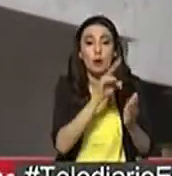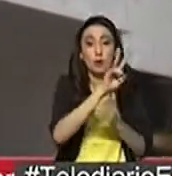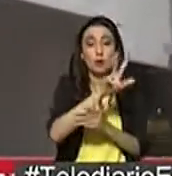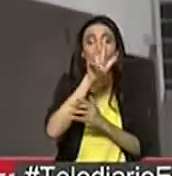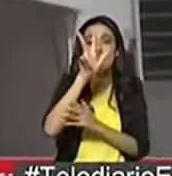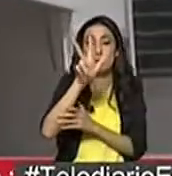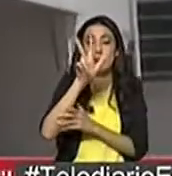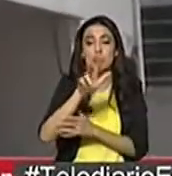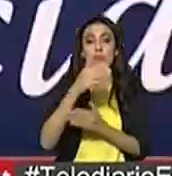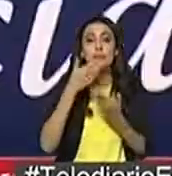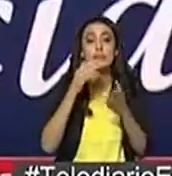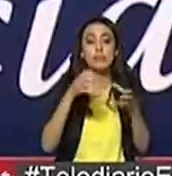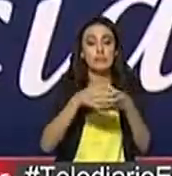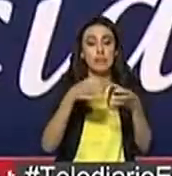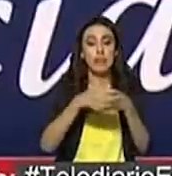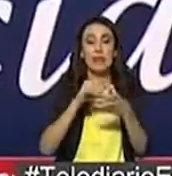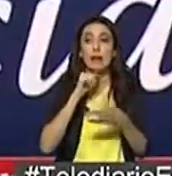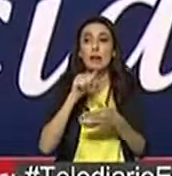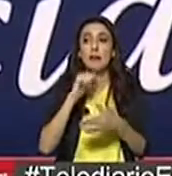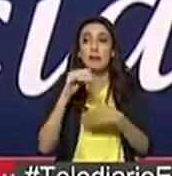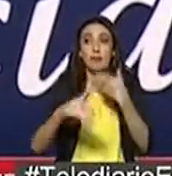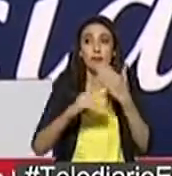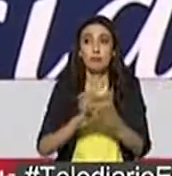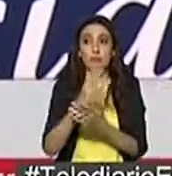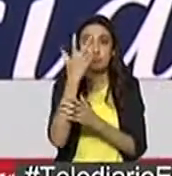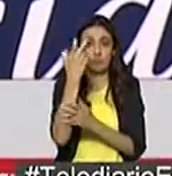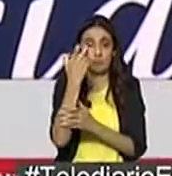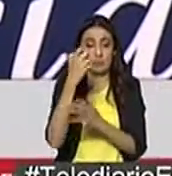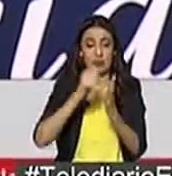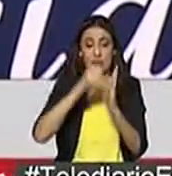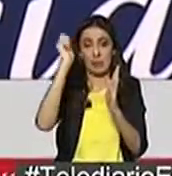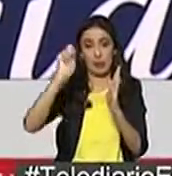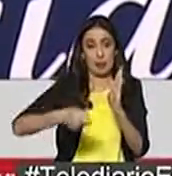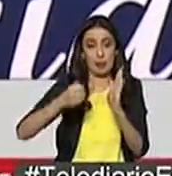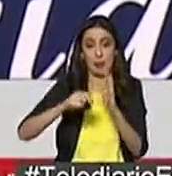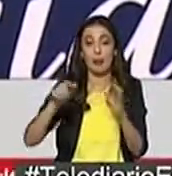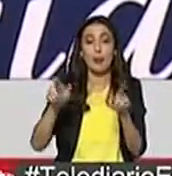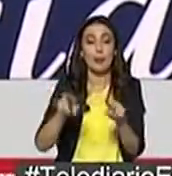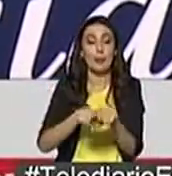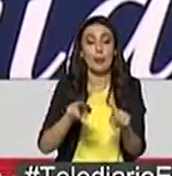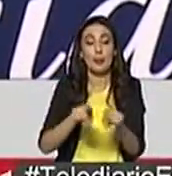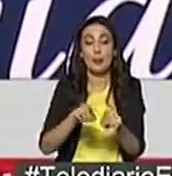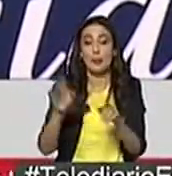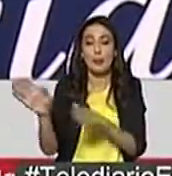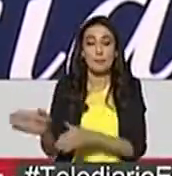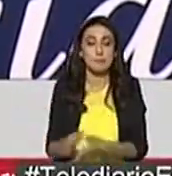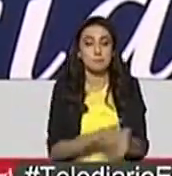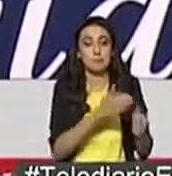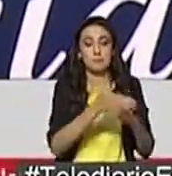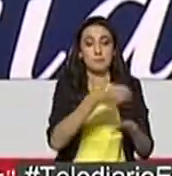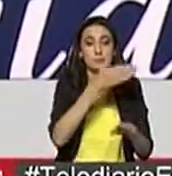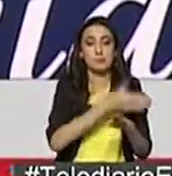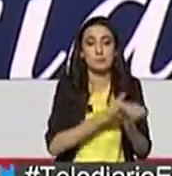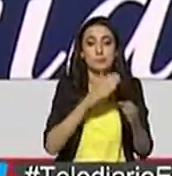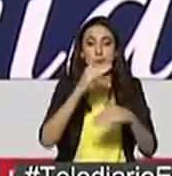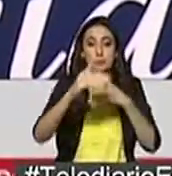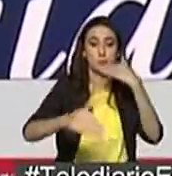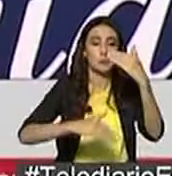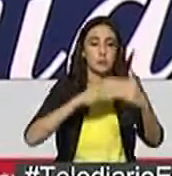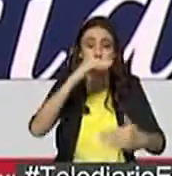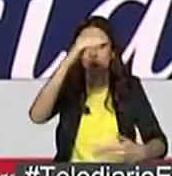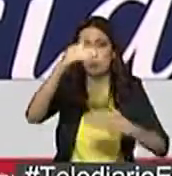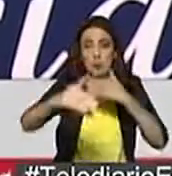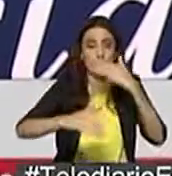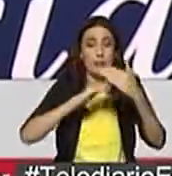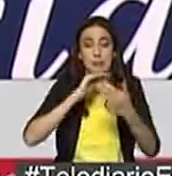los 36 jueces. Los 13 jueces tienen que ocupar los despachos y adelantar y avanzar con el